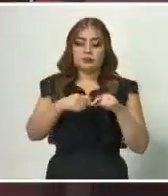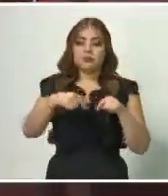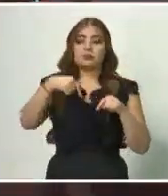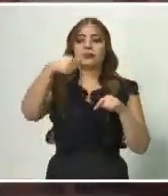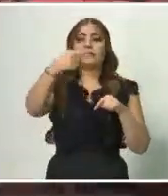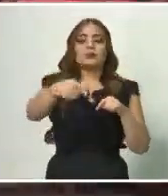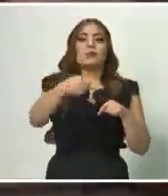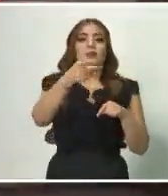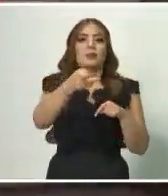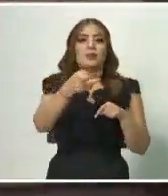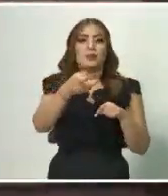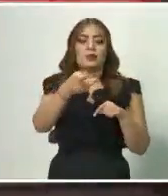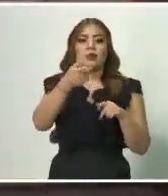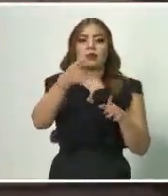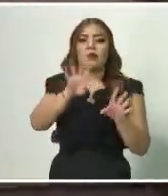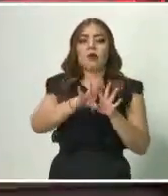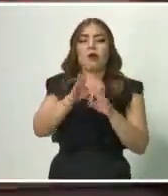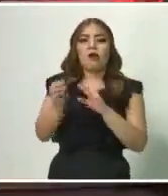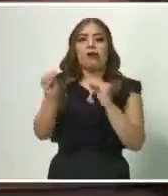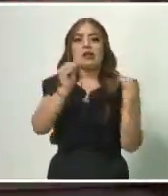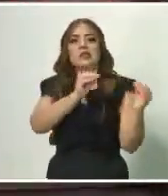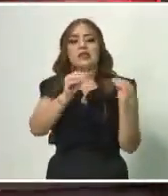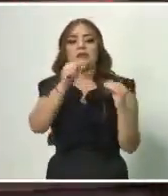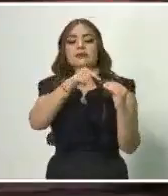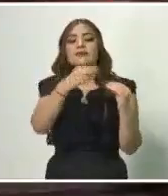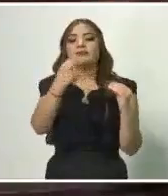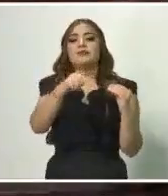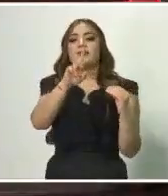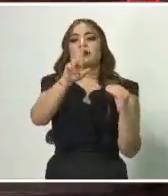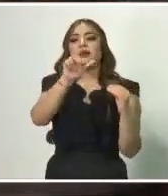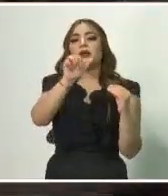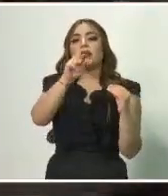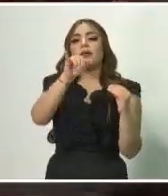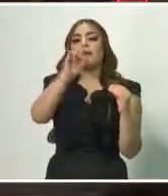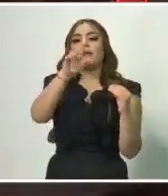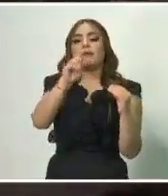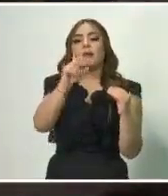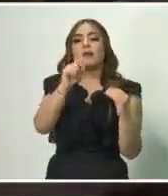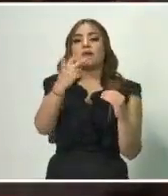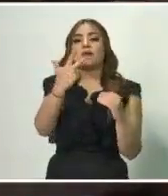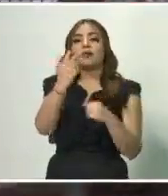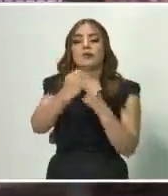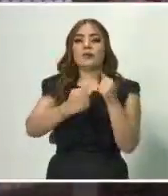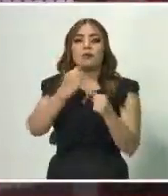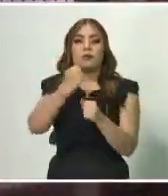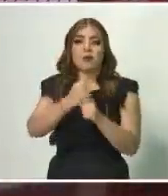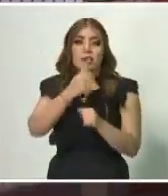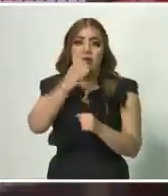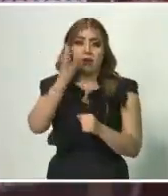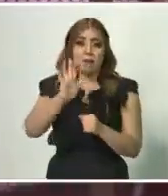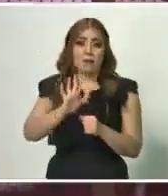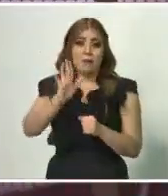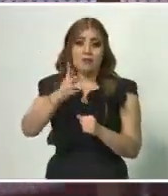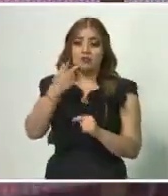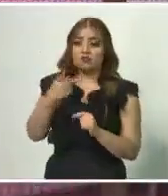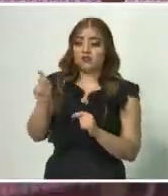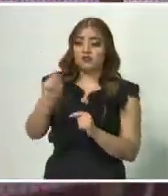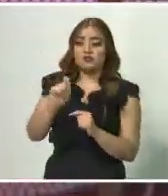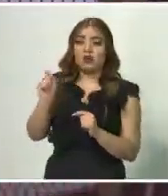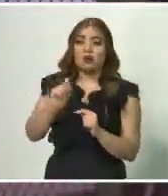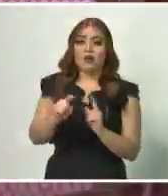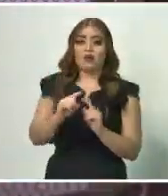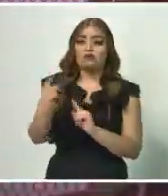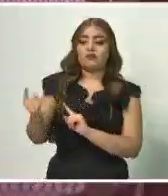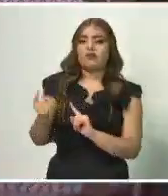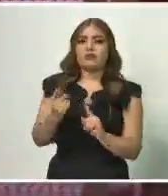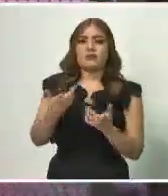inconveniente discutió con la víctima de nombre Ramiro Galindo Hernández, de 28 años, por supuestamente hablar con su novia. El afectado